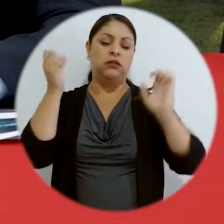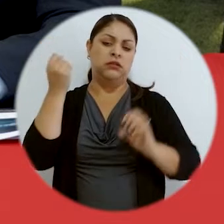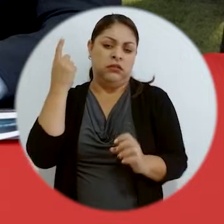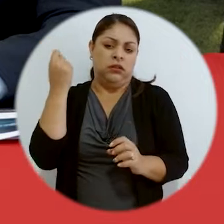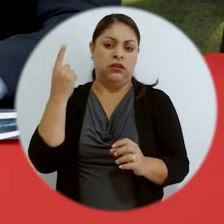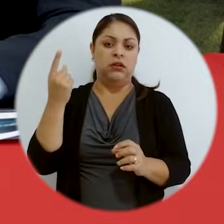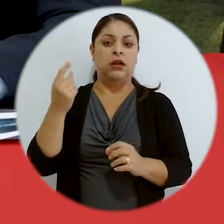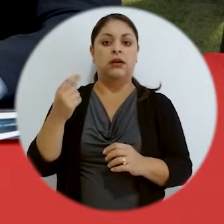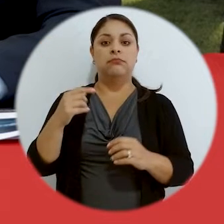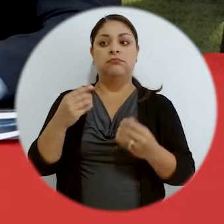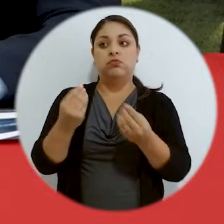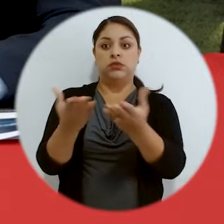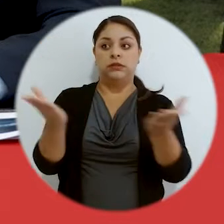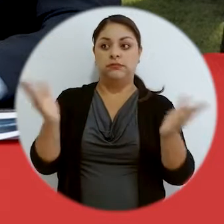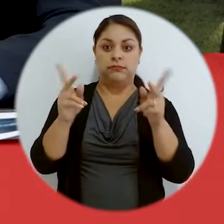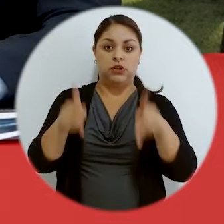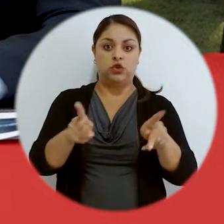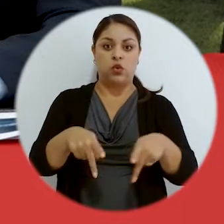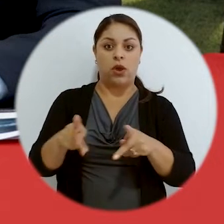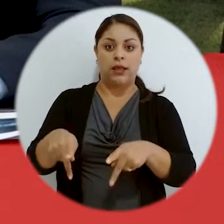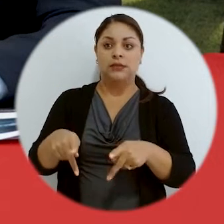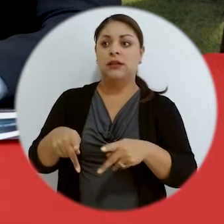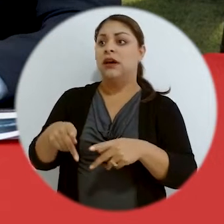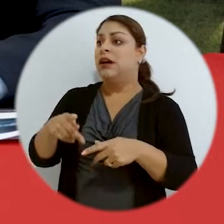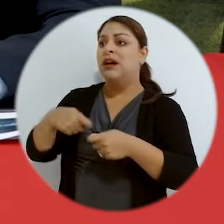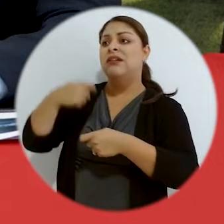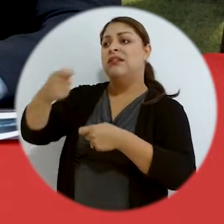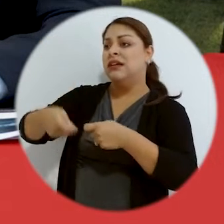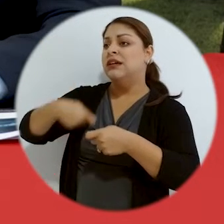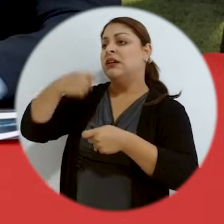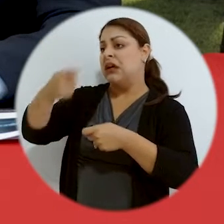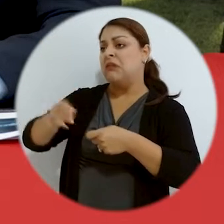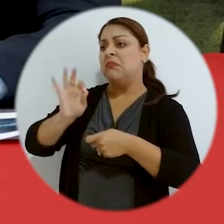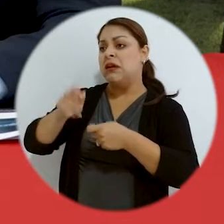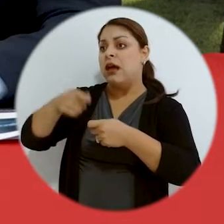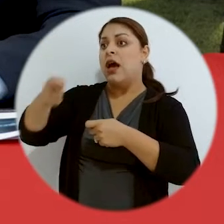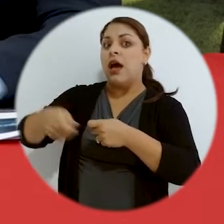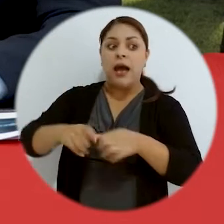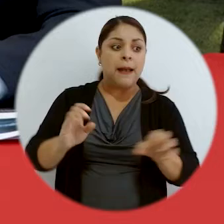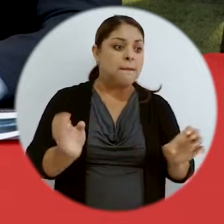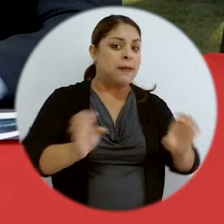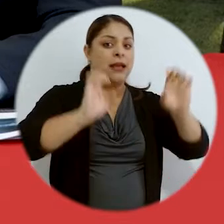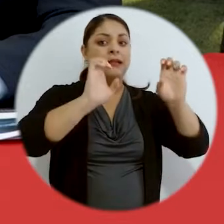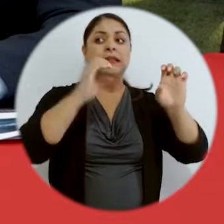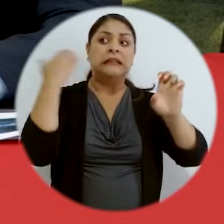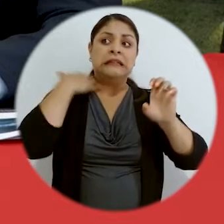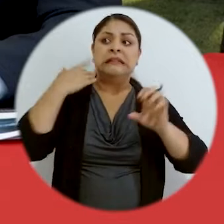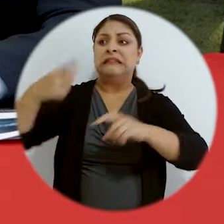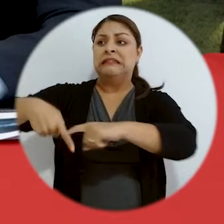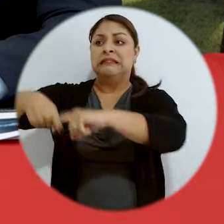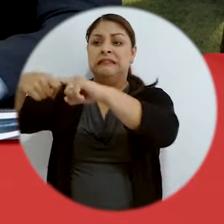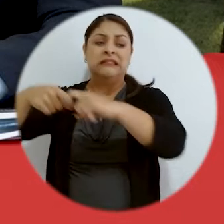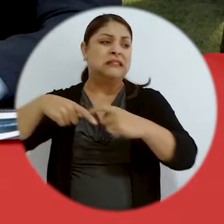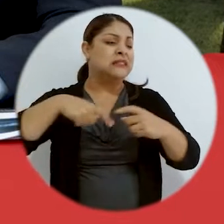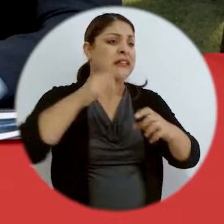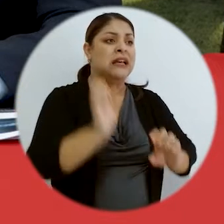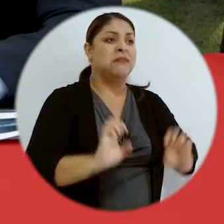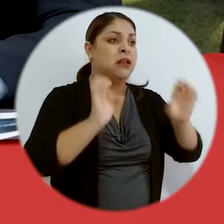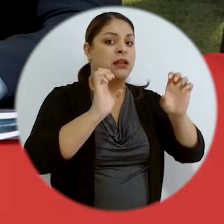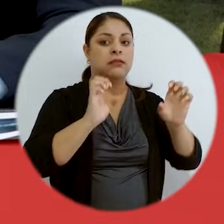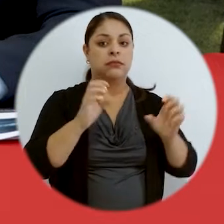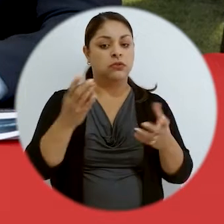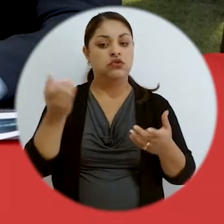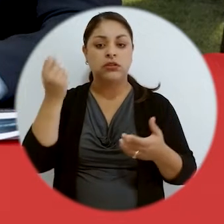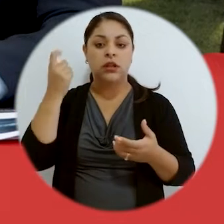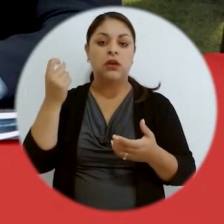más del 50% de la gente que deja de pagar una deuda es por una emergencia, pero nunca nos pensamos en la vida que nos va a tocar una emergencia,